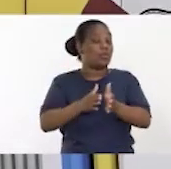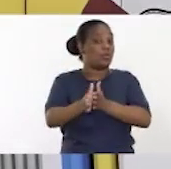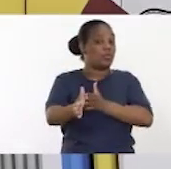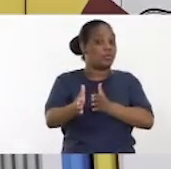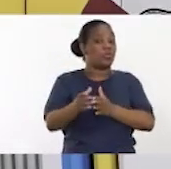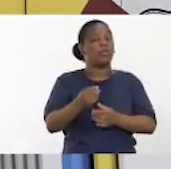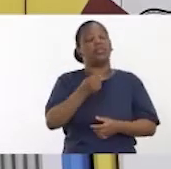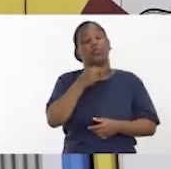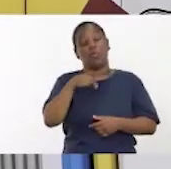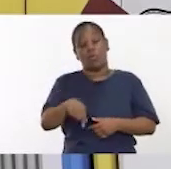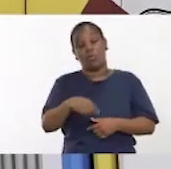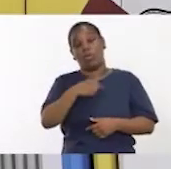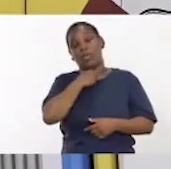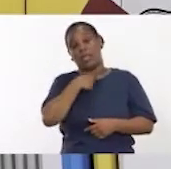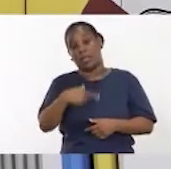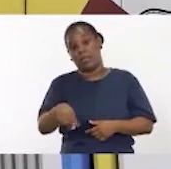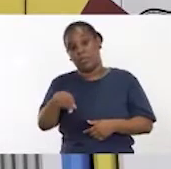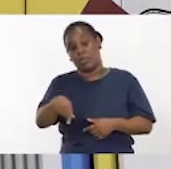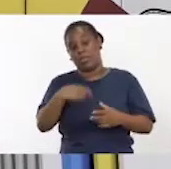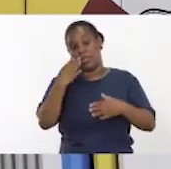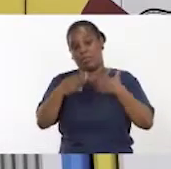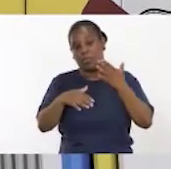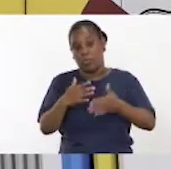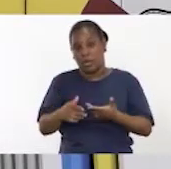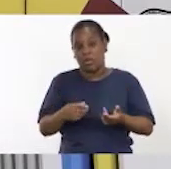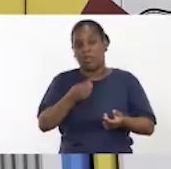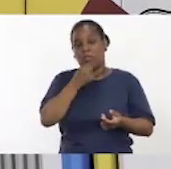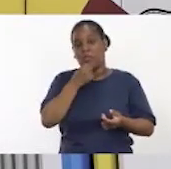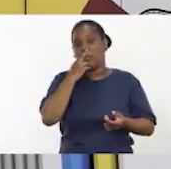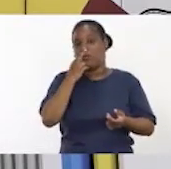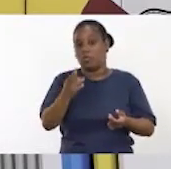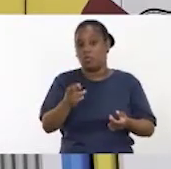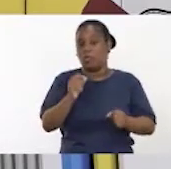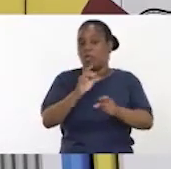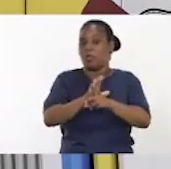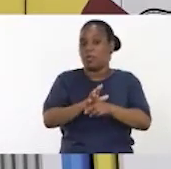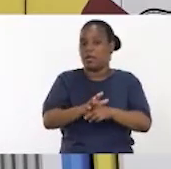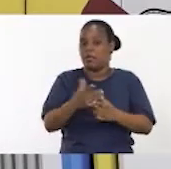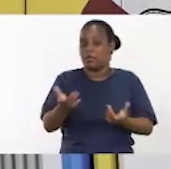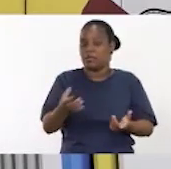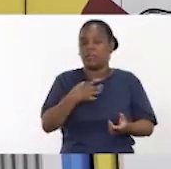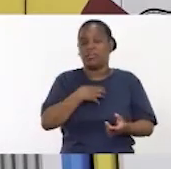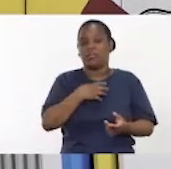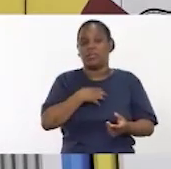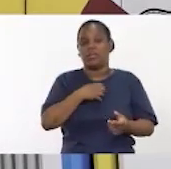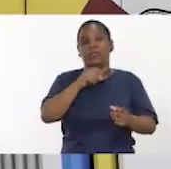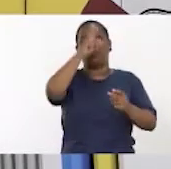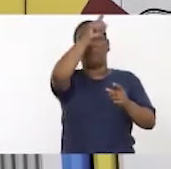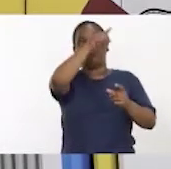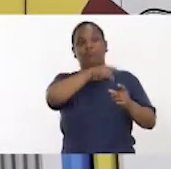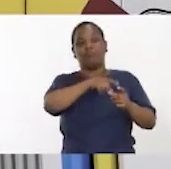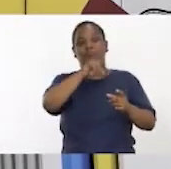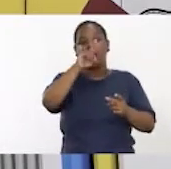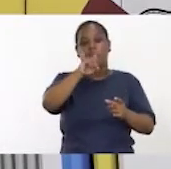podamos resolverlo a partir de tener el eje de las Y primero.